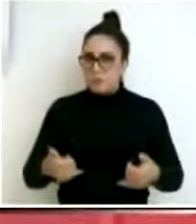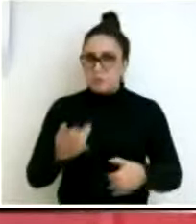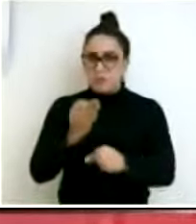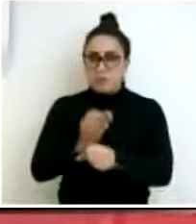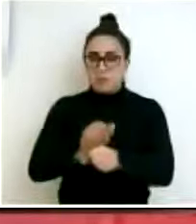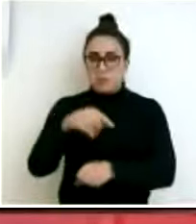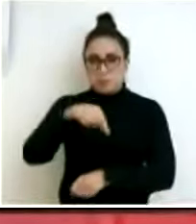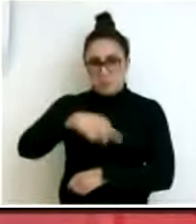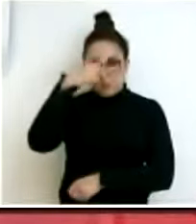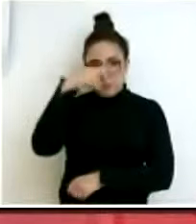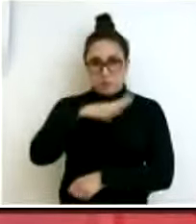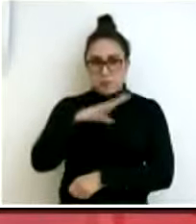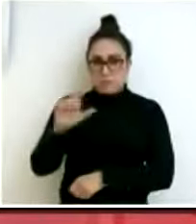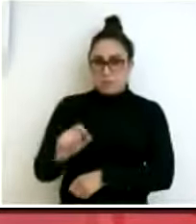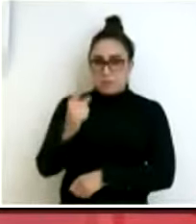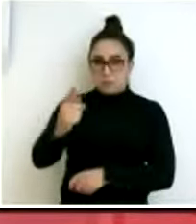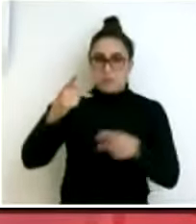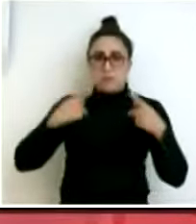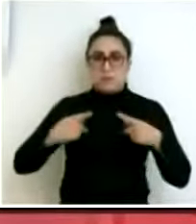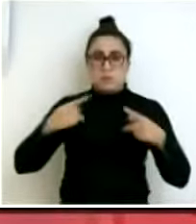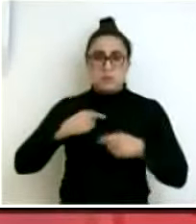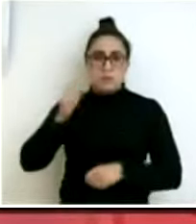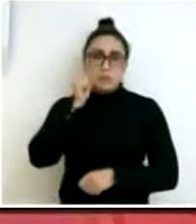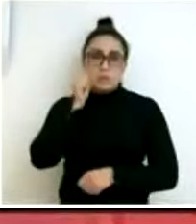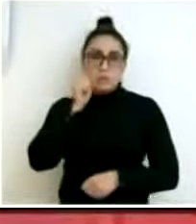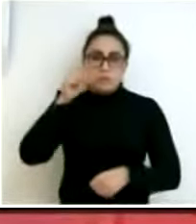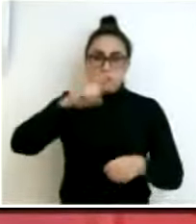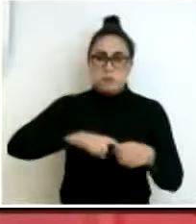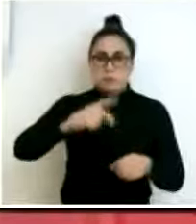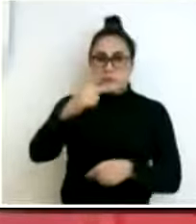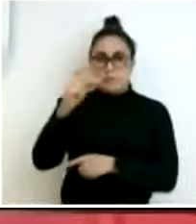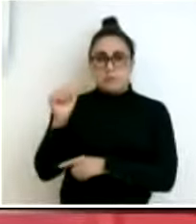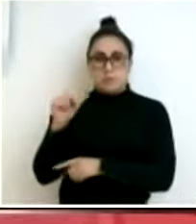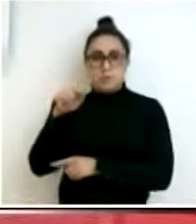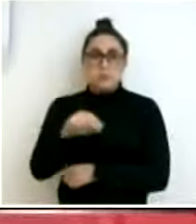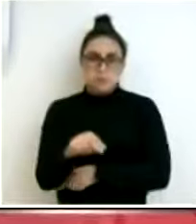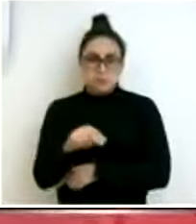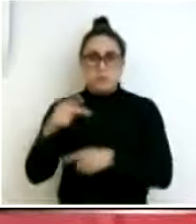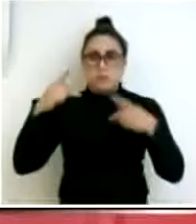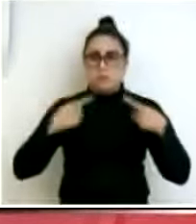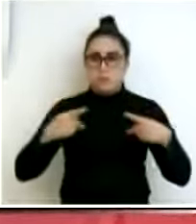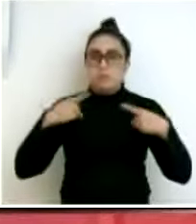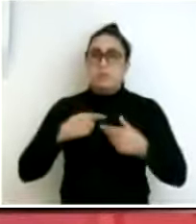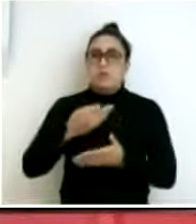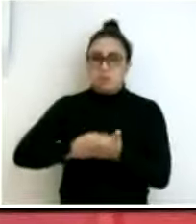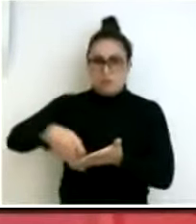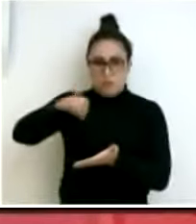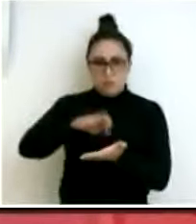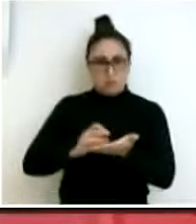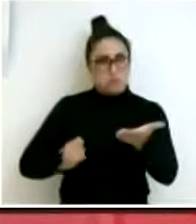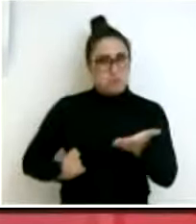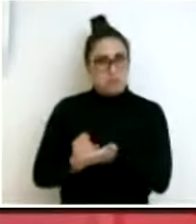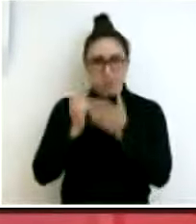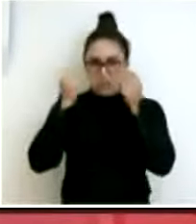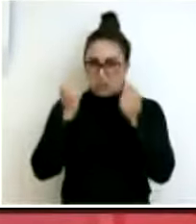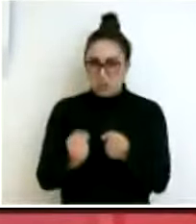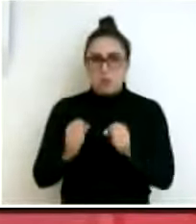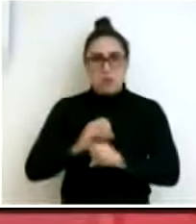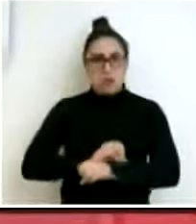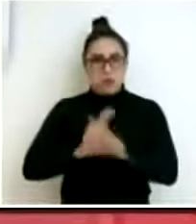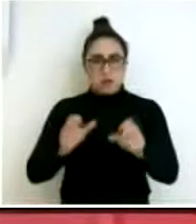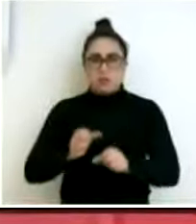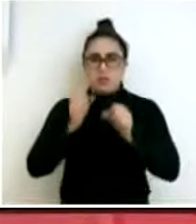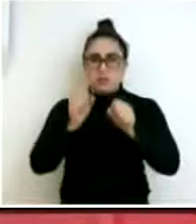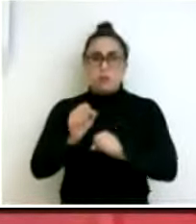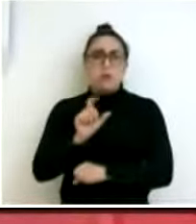21 senadoras y senadores de Acción Nacional, valientes y decididos, que